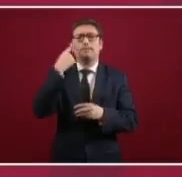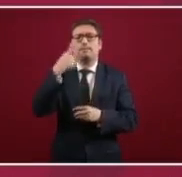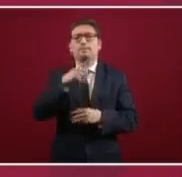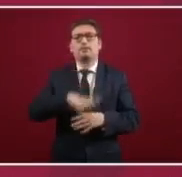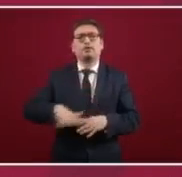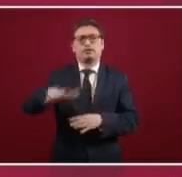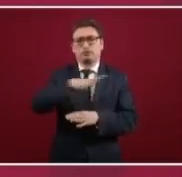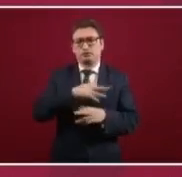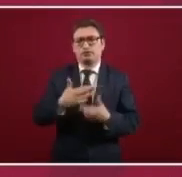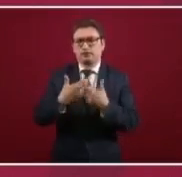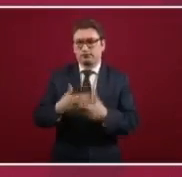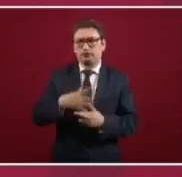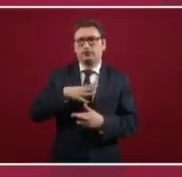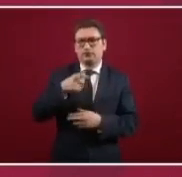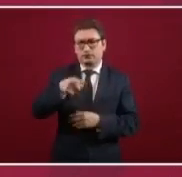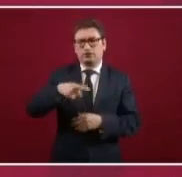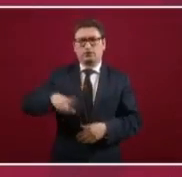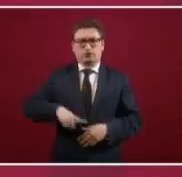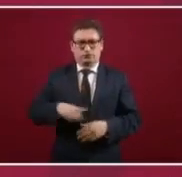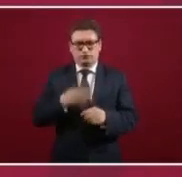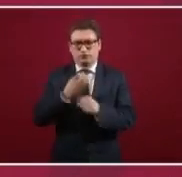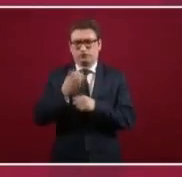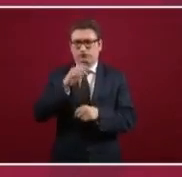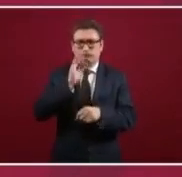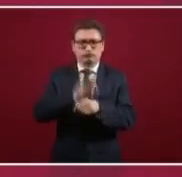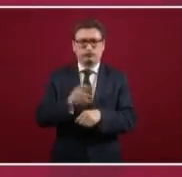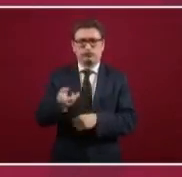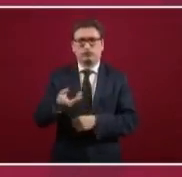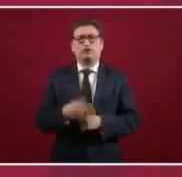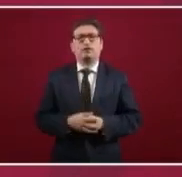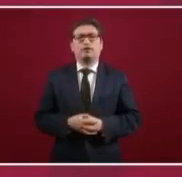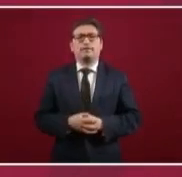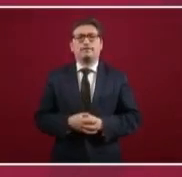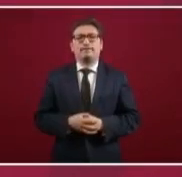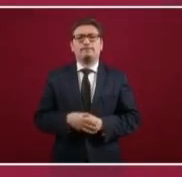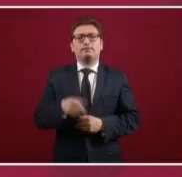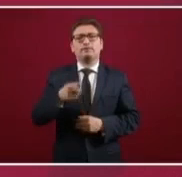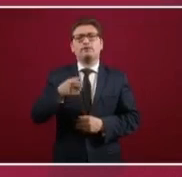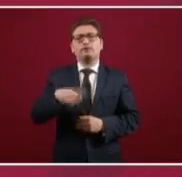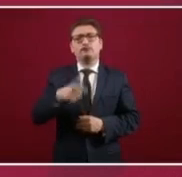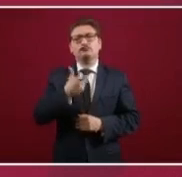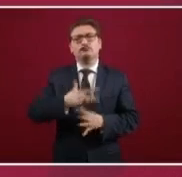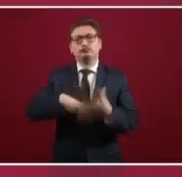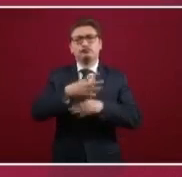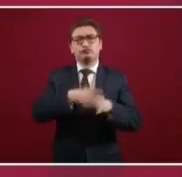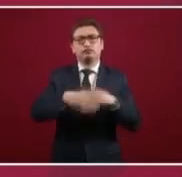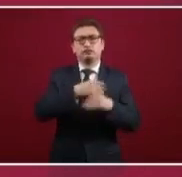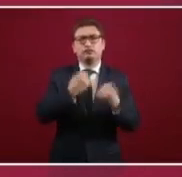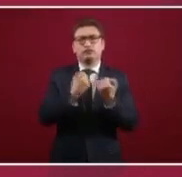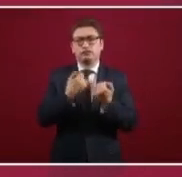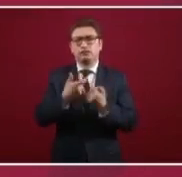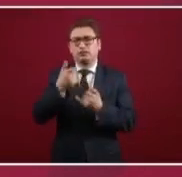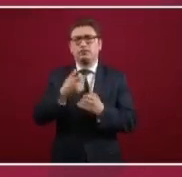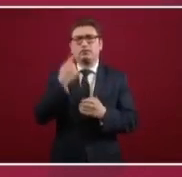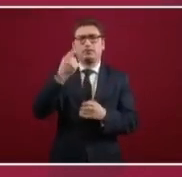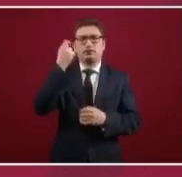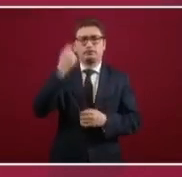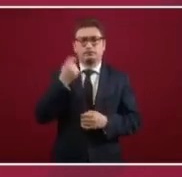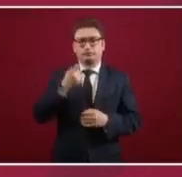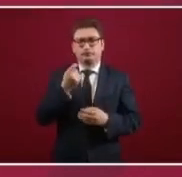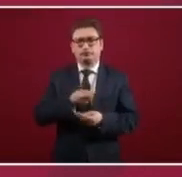tengan fondos en el gobierno del estado y puedan en mantener los fondos de pensiones